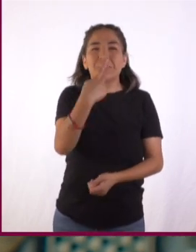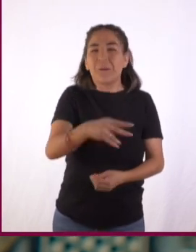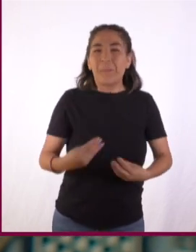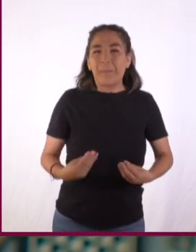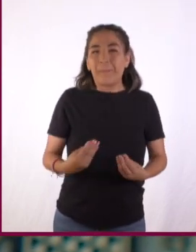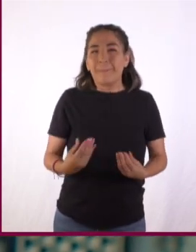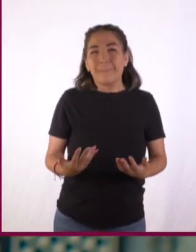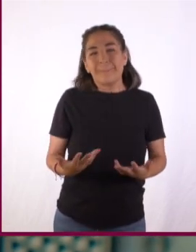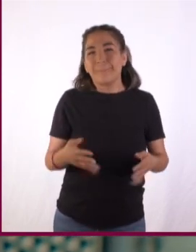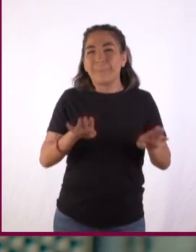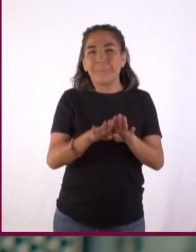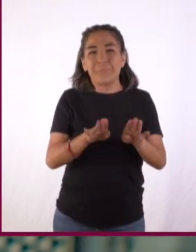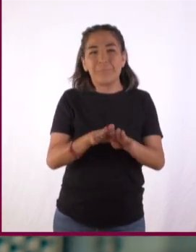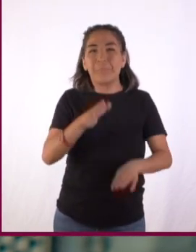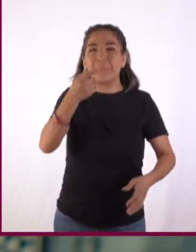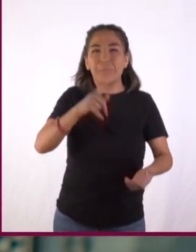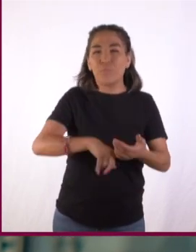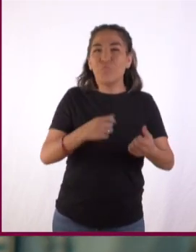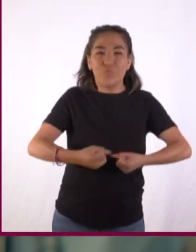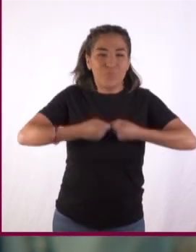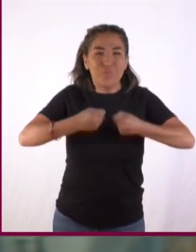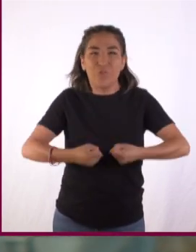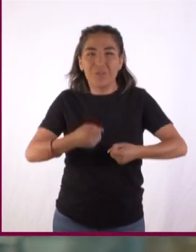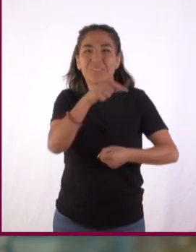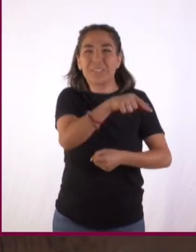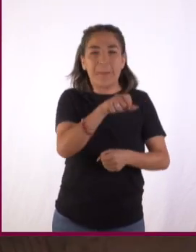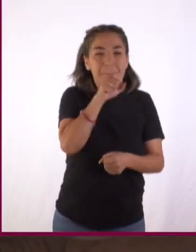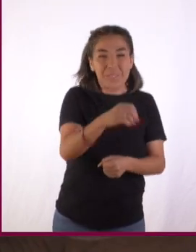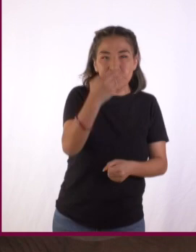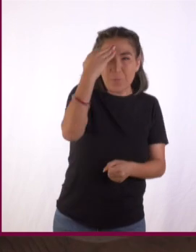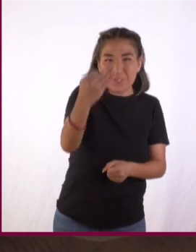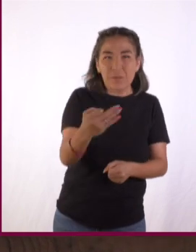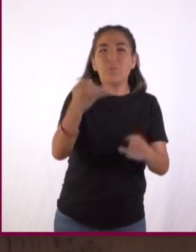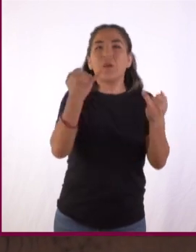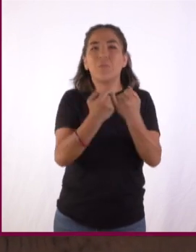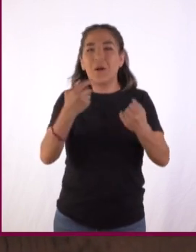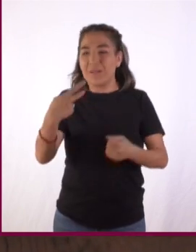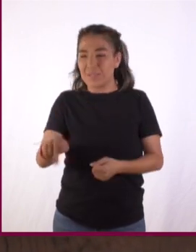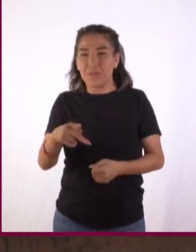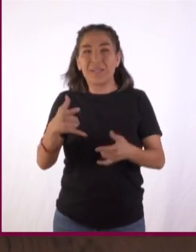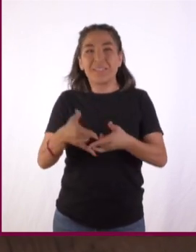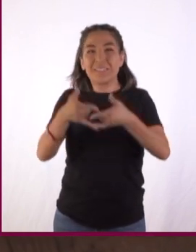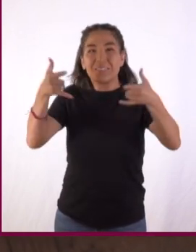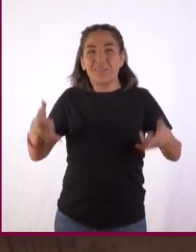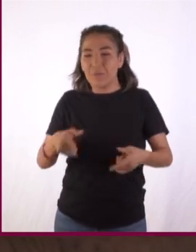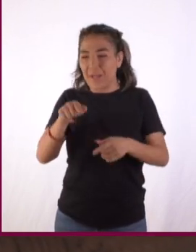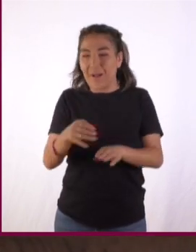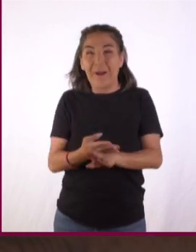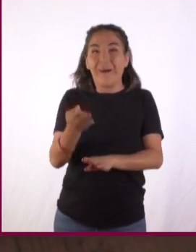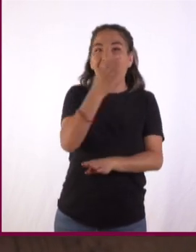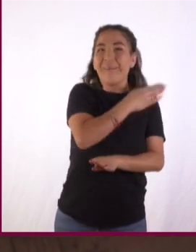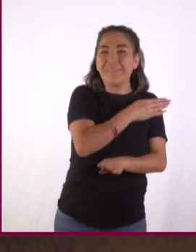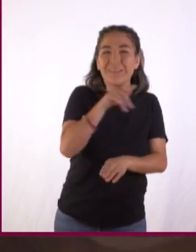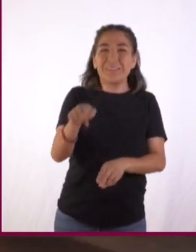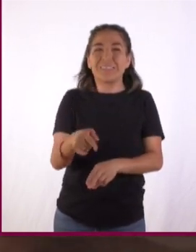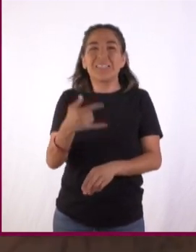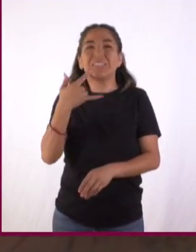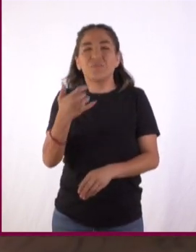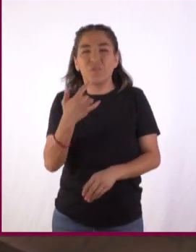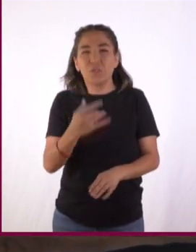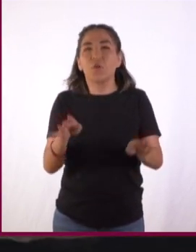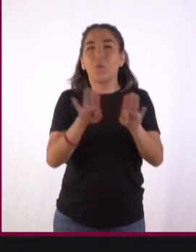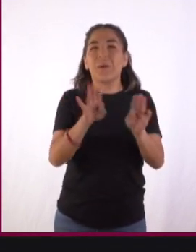solamente debida a la fuerza que se le está ejerciendo en el momento, sino también debida a la historia previa del esfuerzo, es